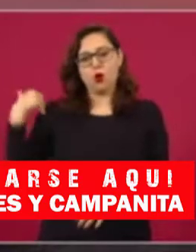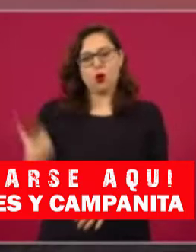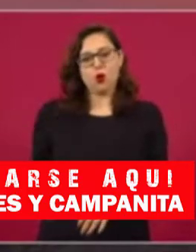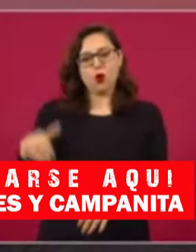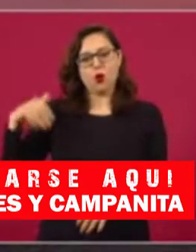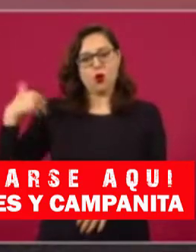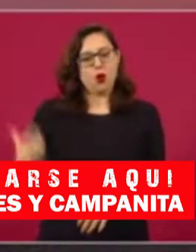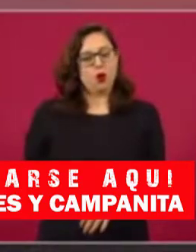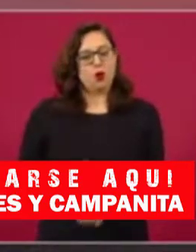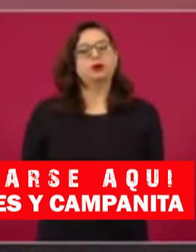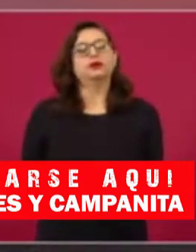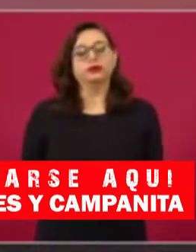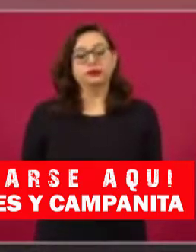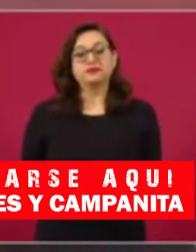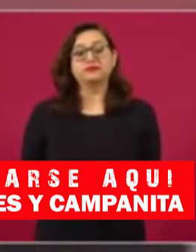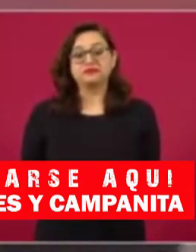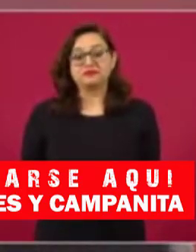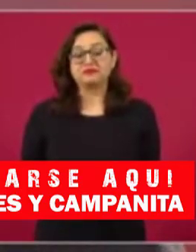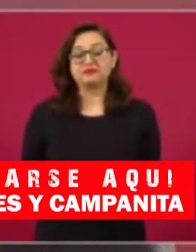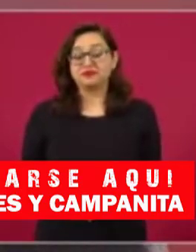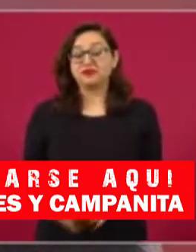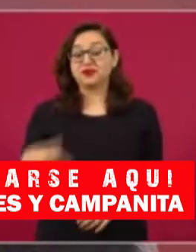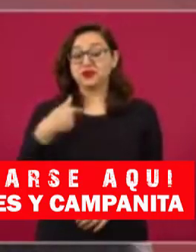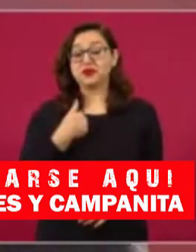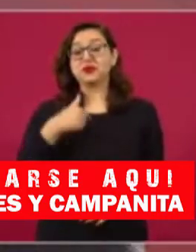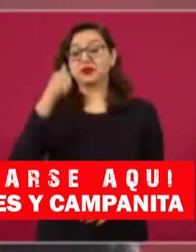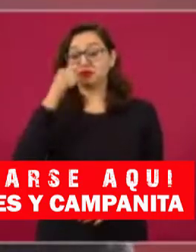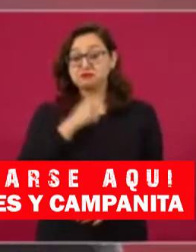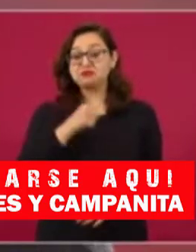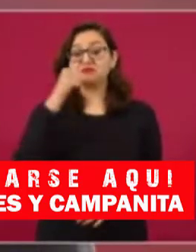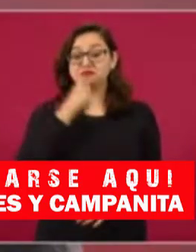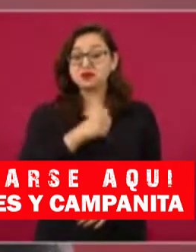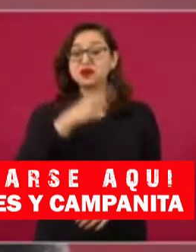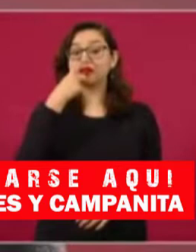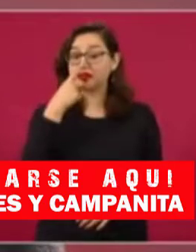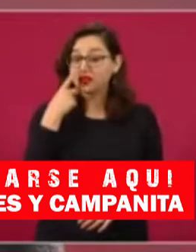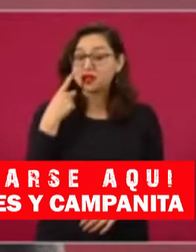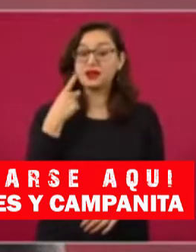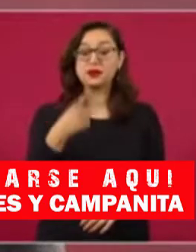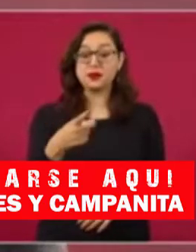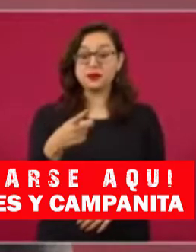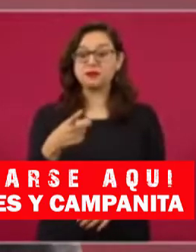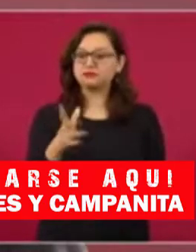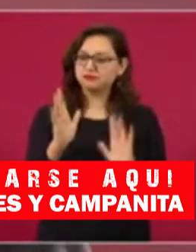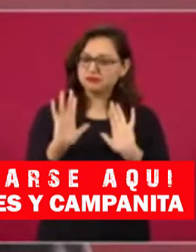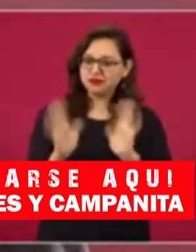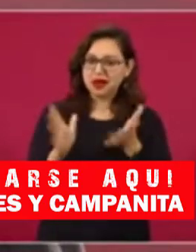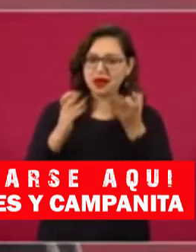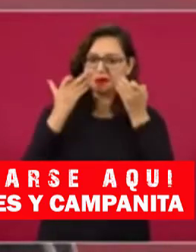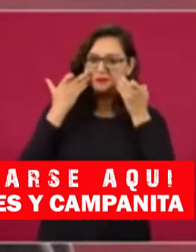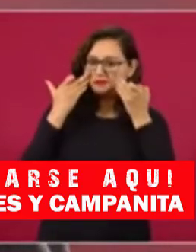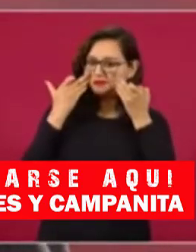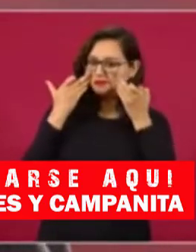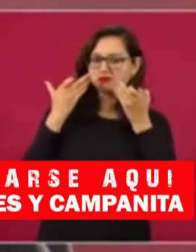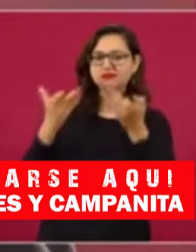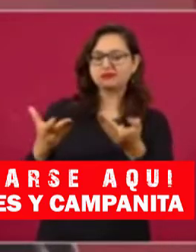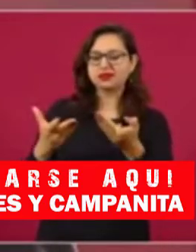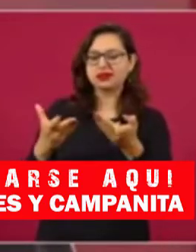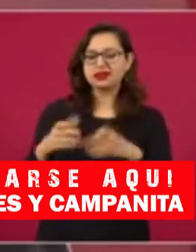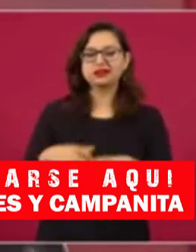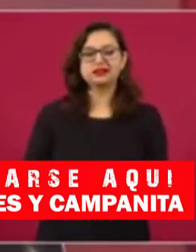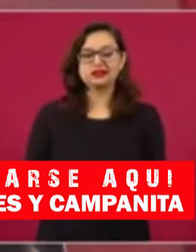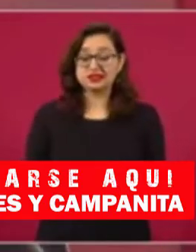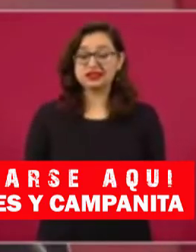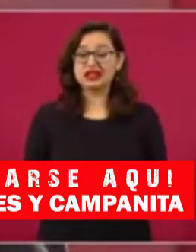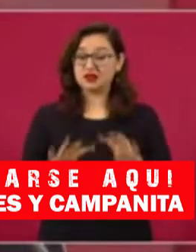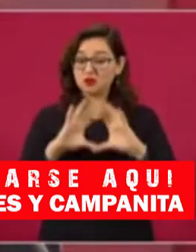Yo siempre he sostenido, y es evidente cada vez más, de que es una